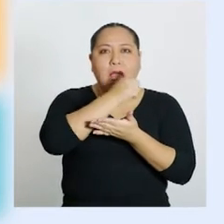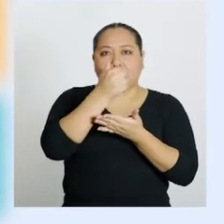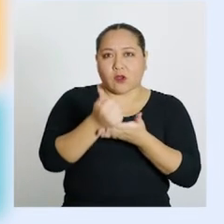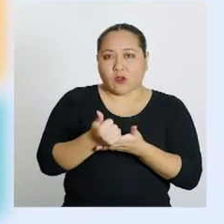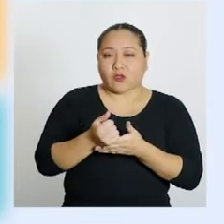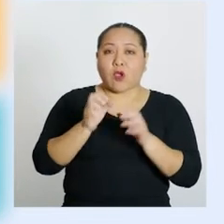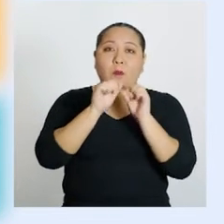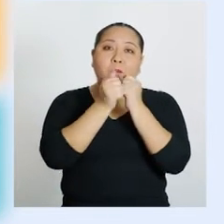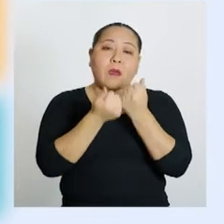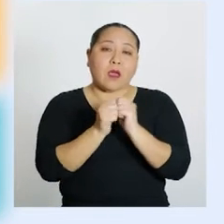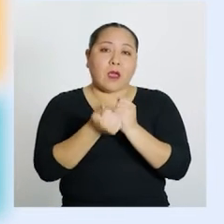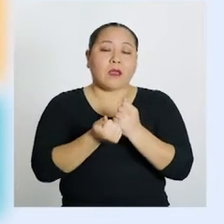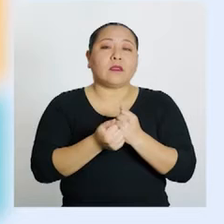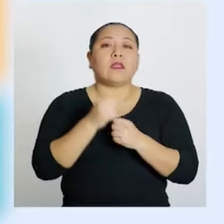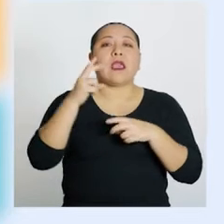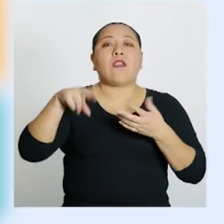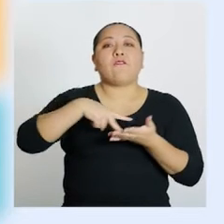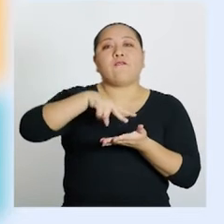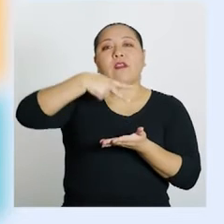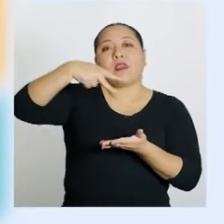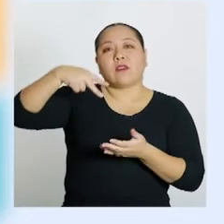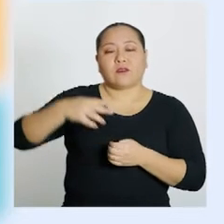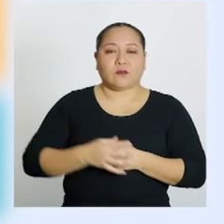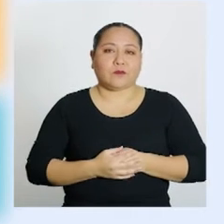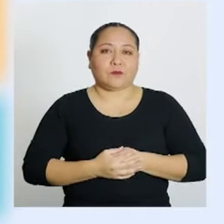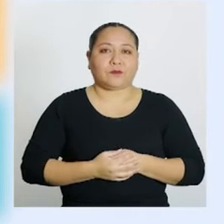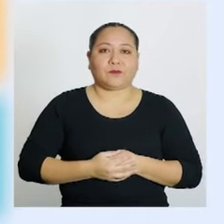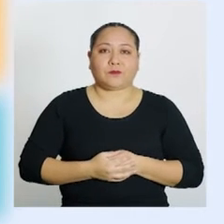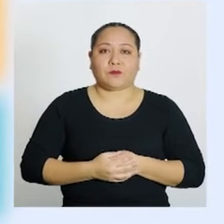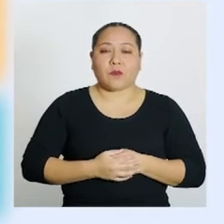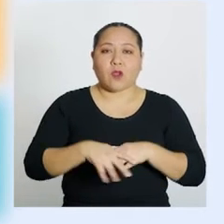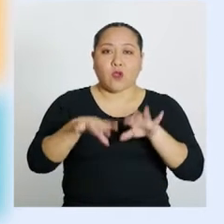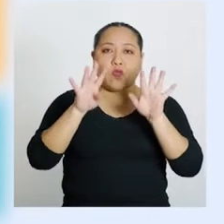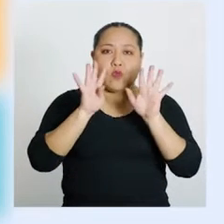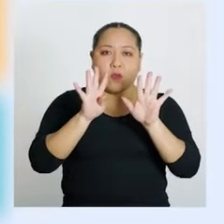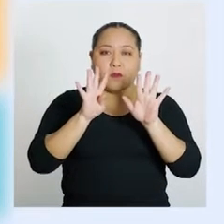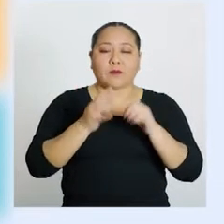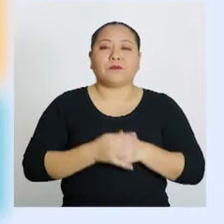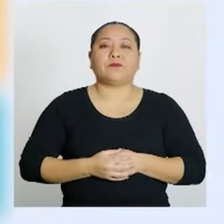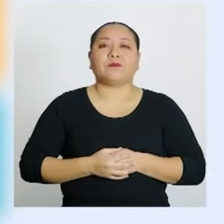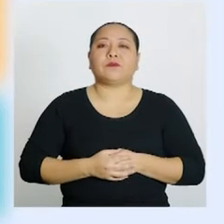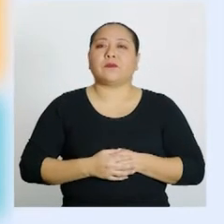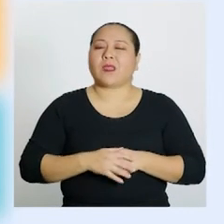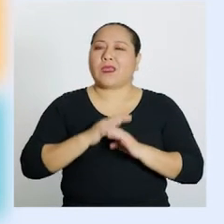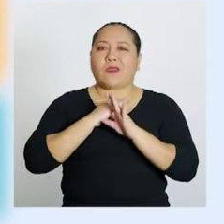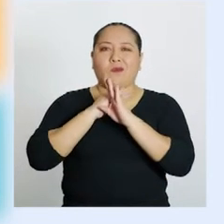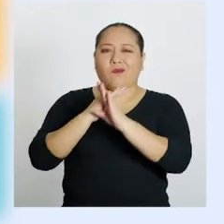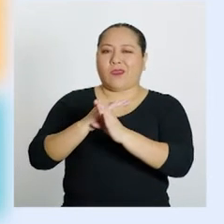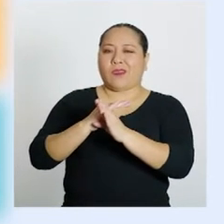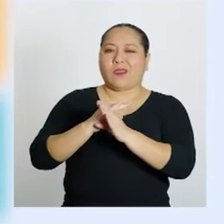arroz, el pan y los fideos. 9. Evita la presión